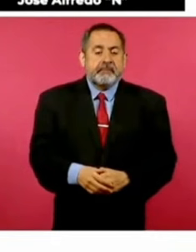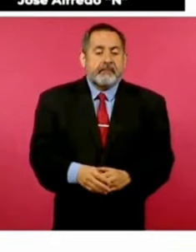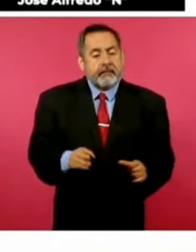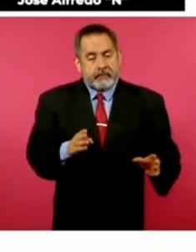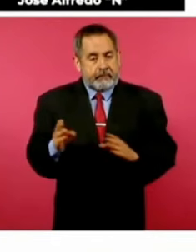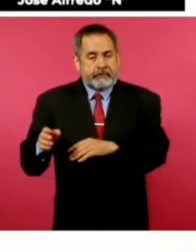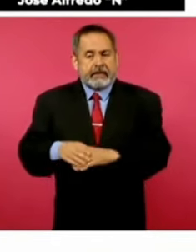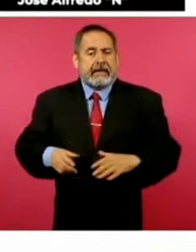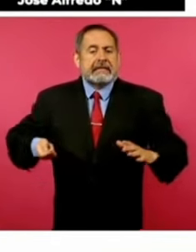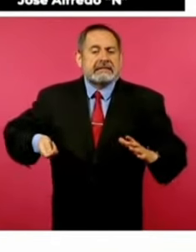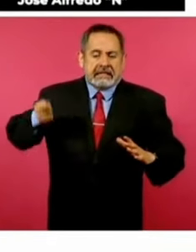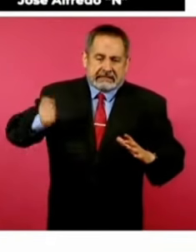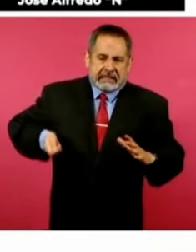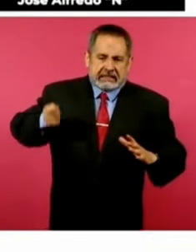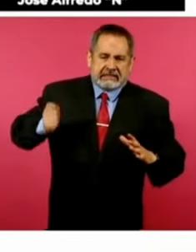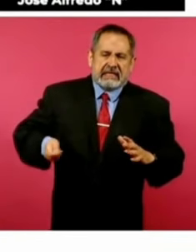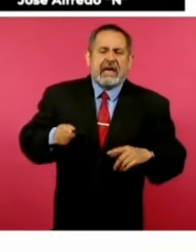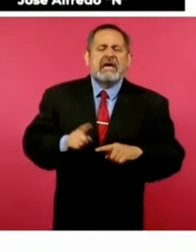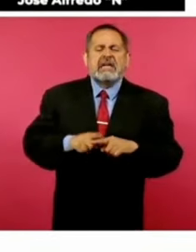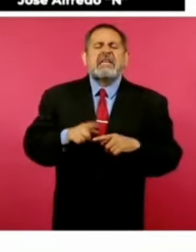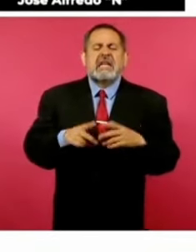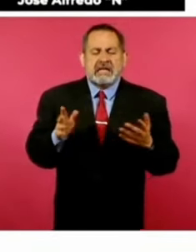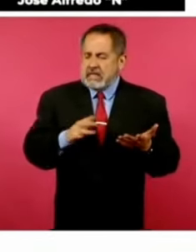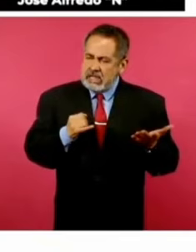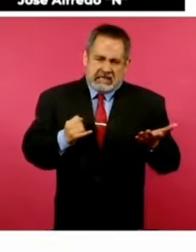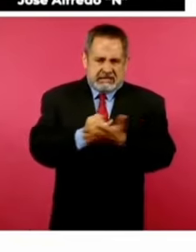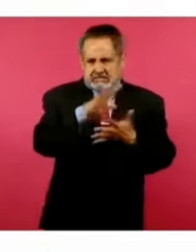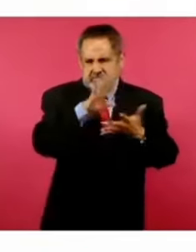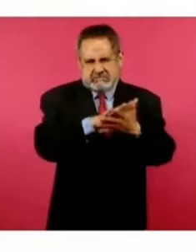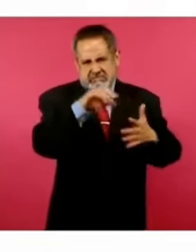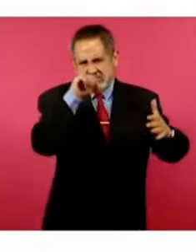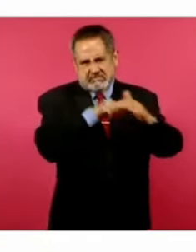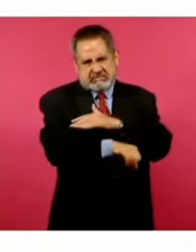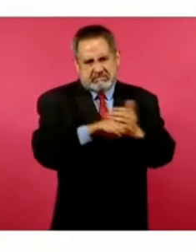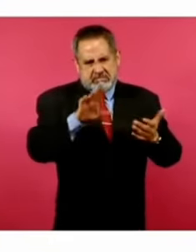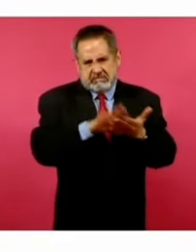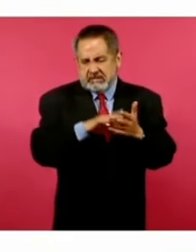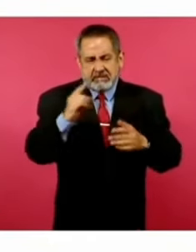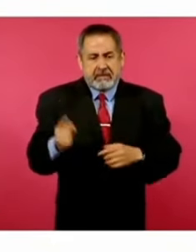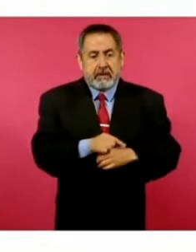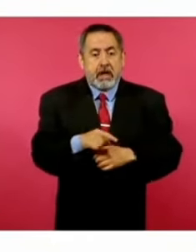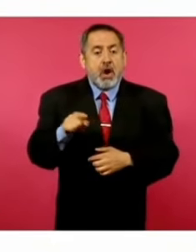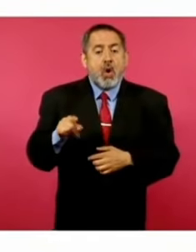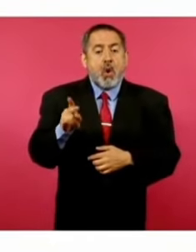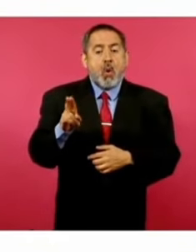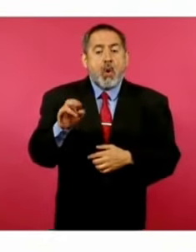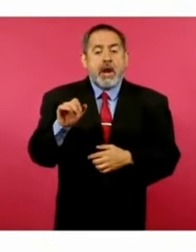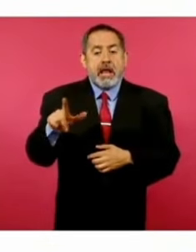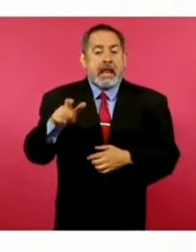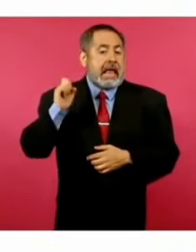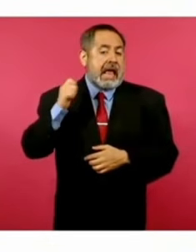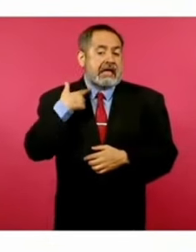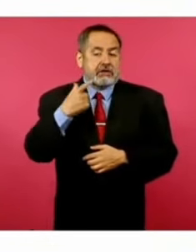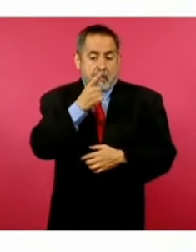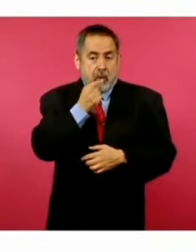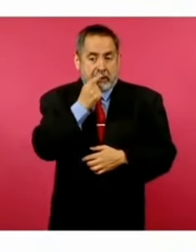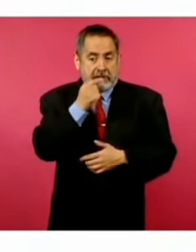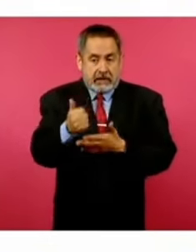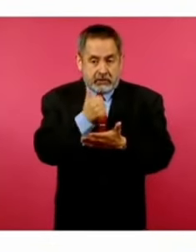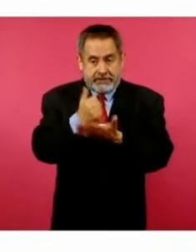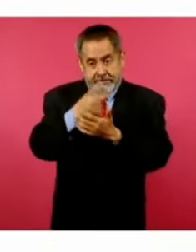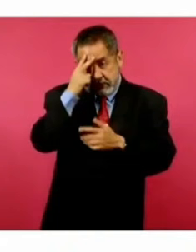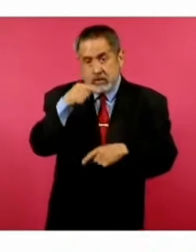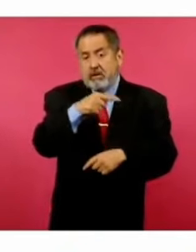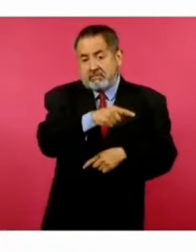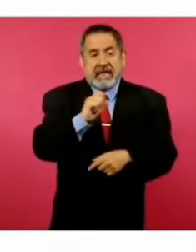sentencias tenemos esta sentencia de prisión vitalicia auriel n él era un policía auxiliar de la Ciudad de México